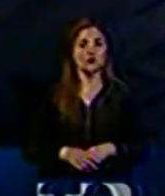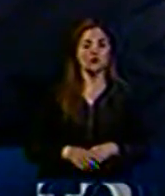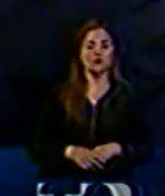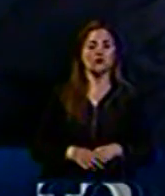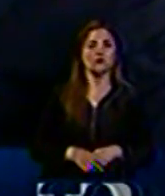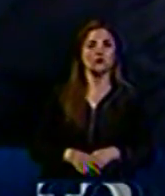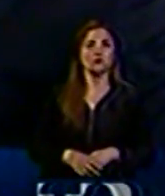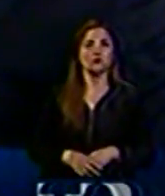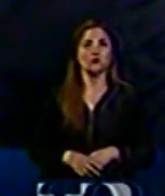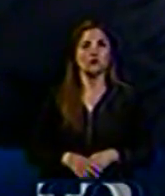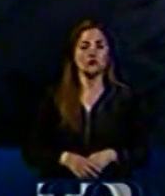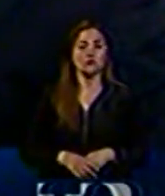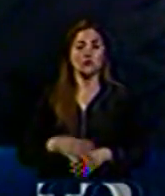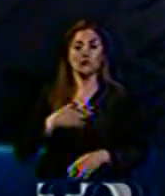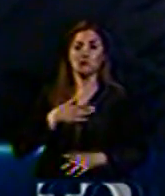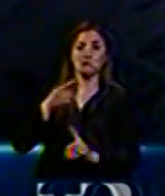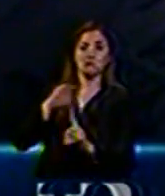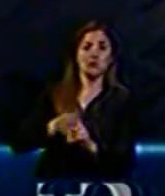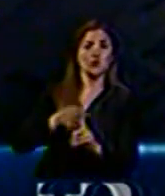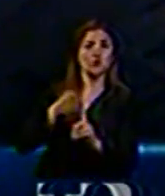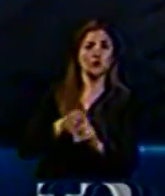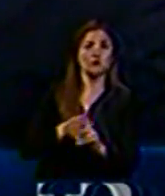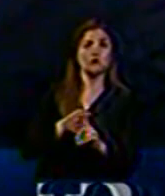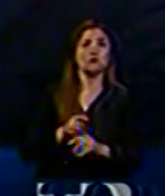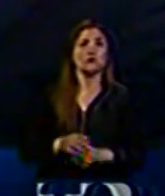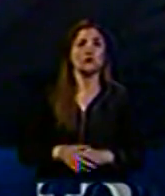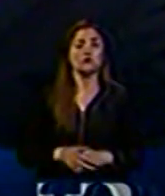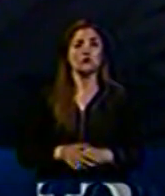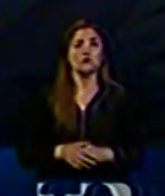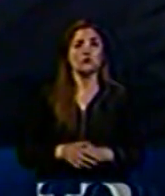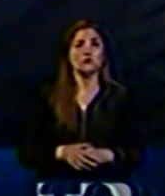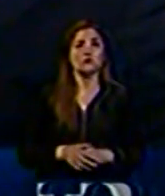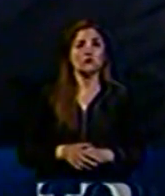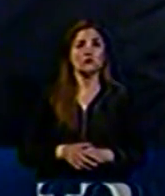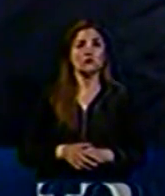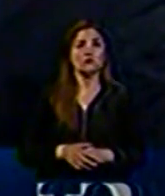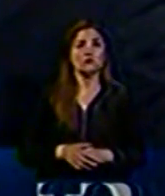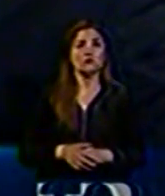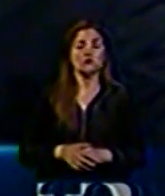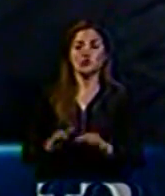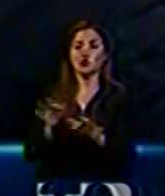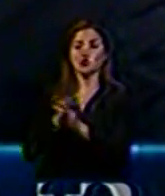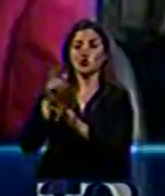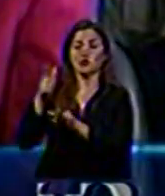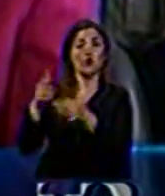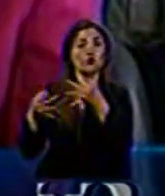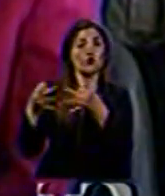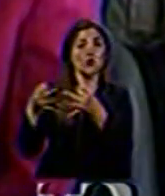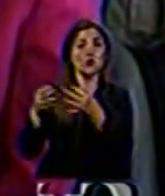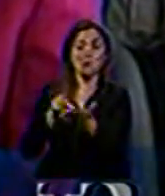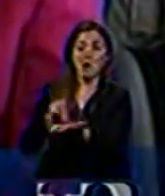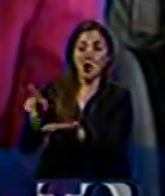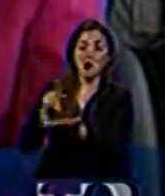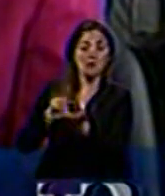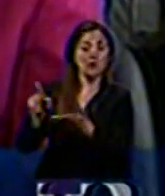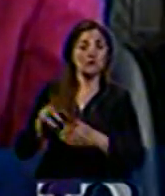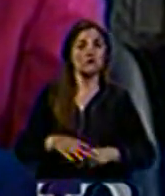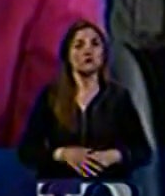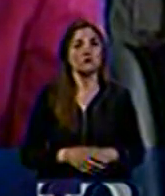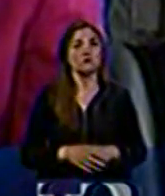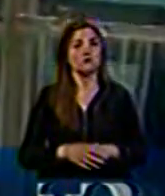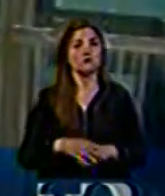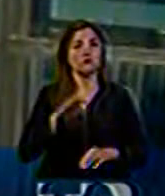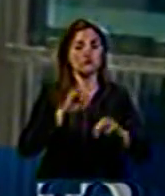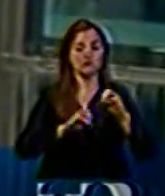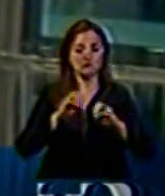entregado por algunos meses una cantidad a un funcionario judicial. Sobre el tema afirmó existe ya un